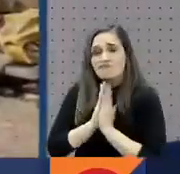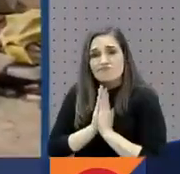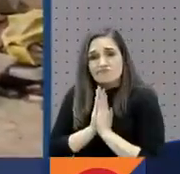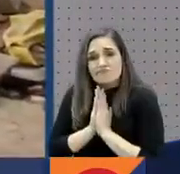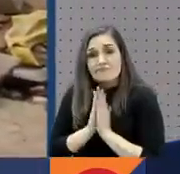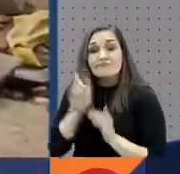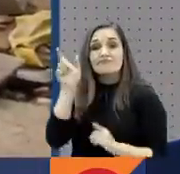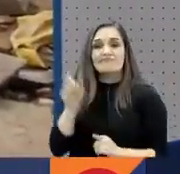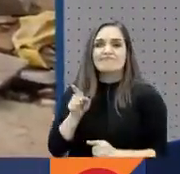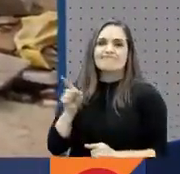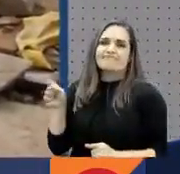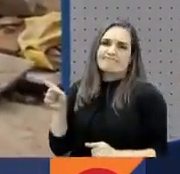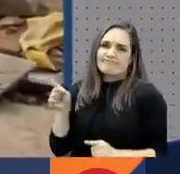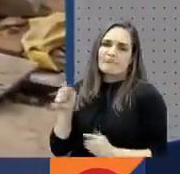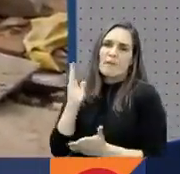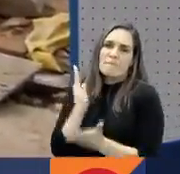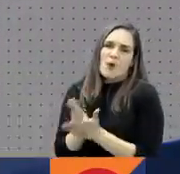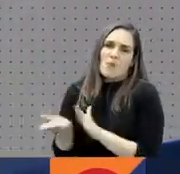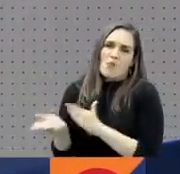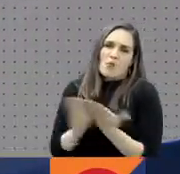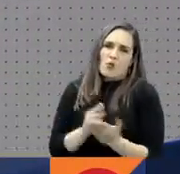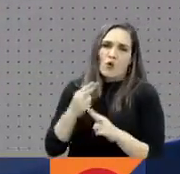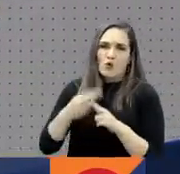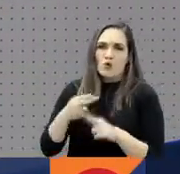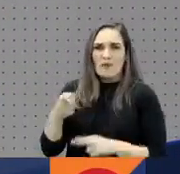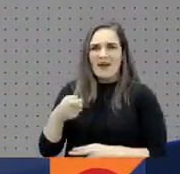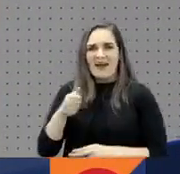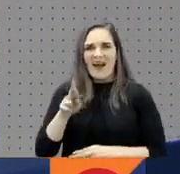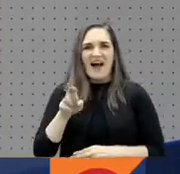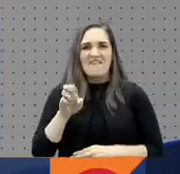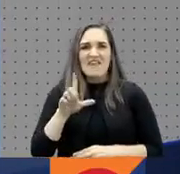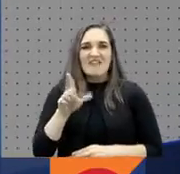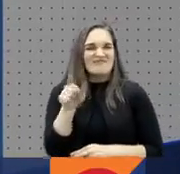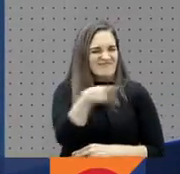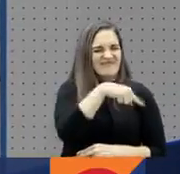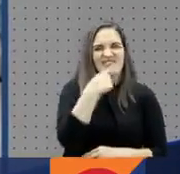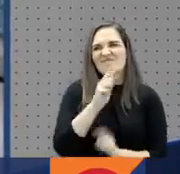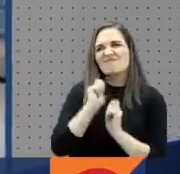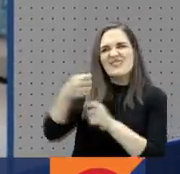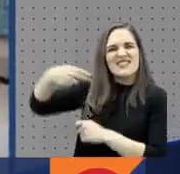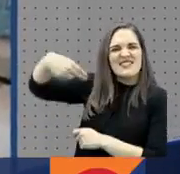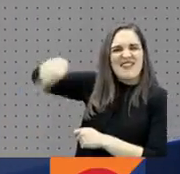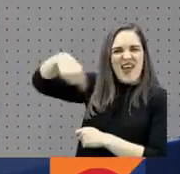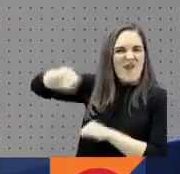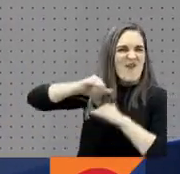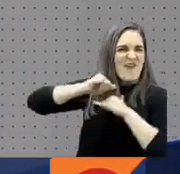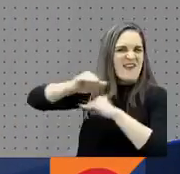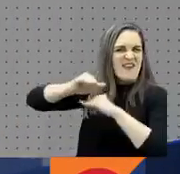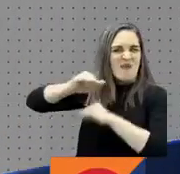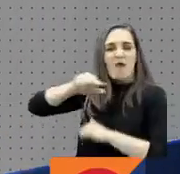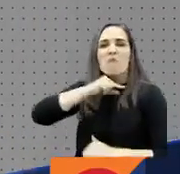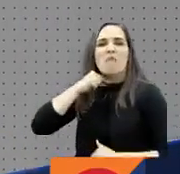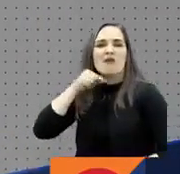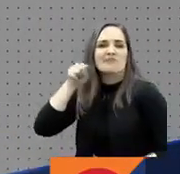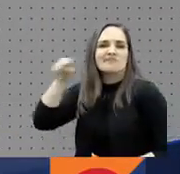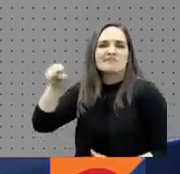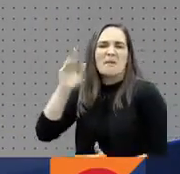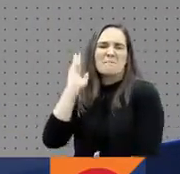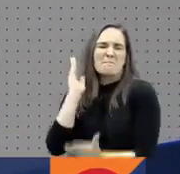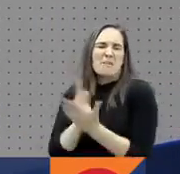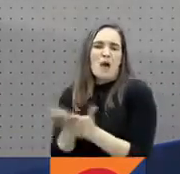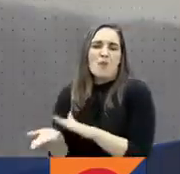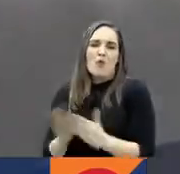Fray Gabriel Gutiérrez Ramírez, más conocido como Fray Ñero, por las personas a quienes ayudaba, murió este Viernes Santo a causa de complicaciones